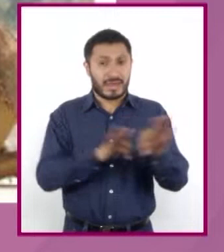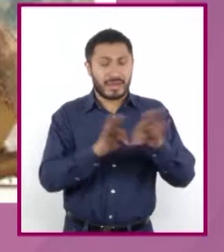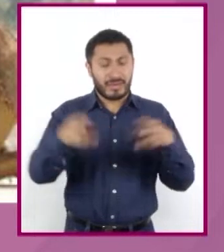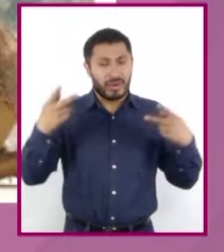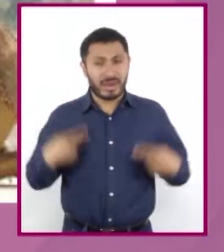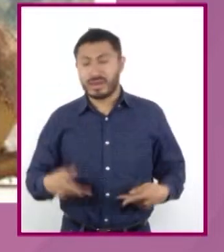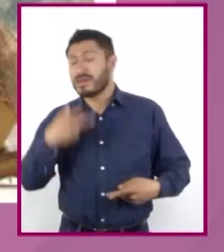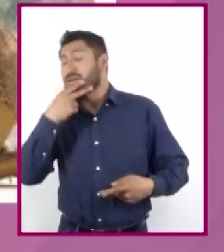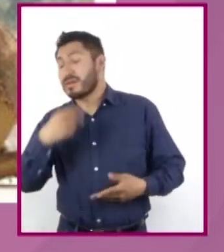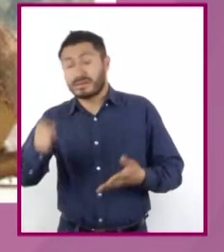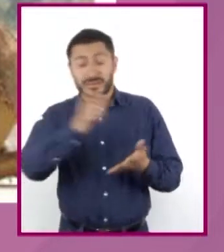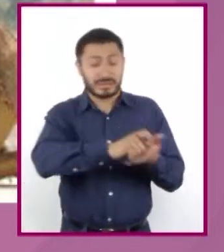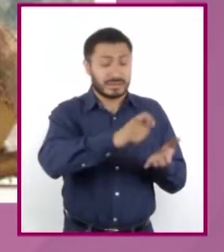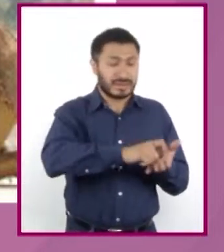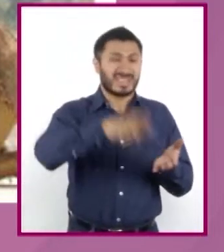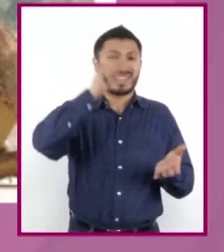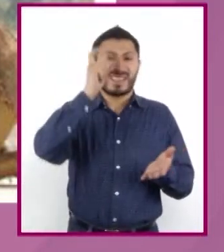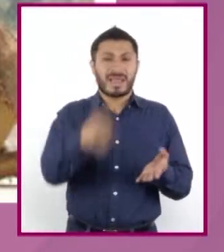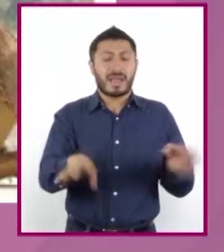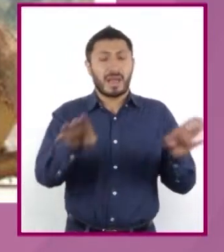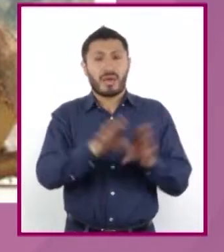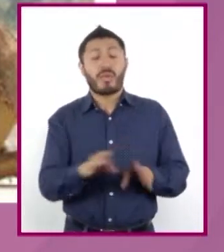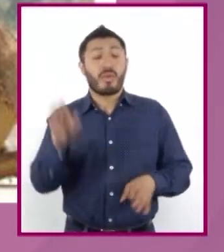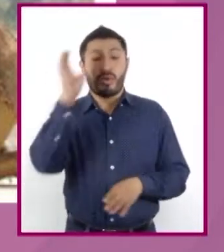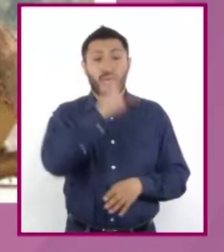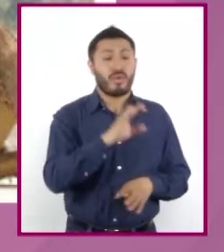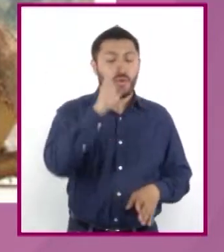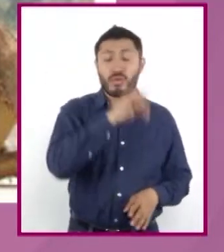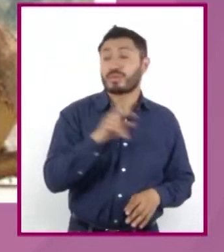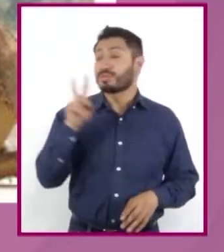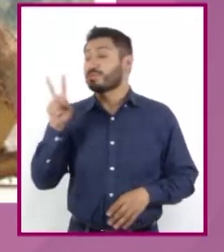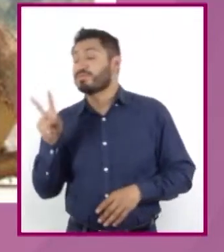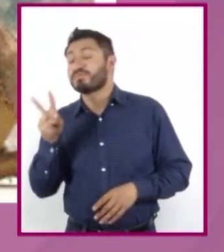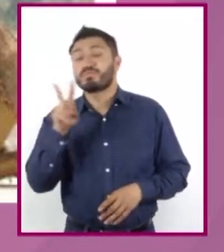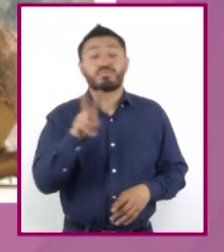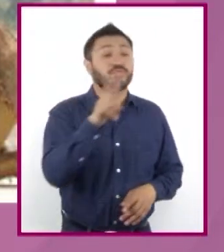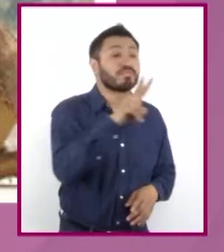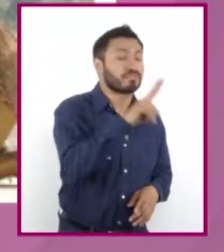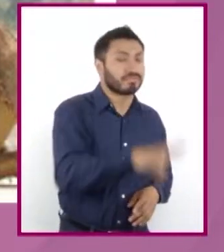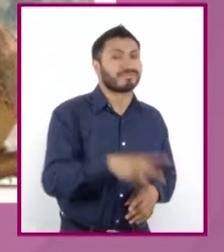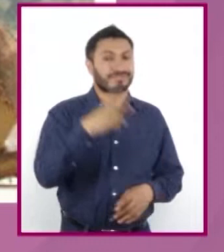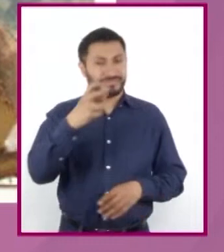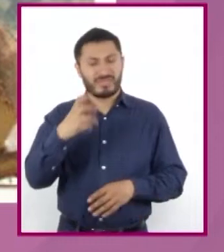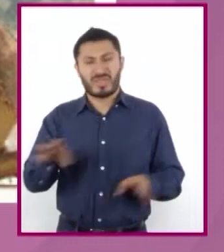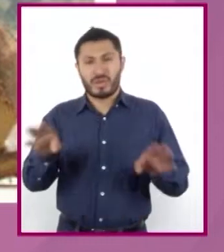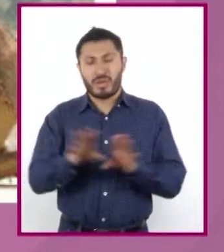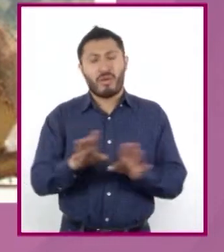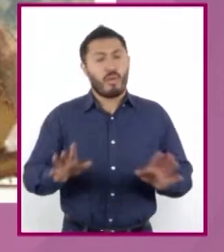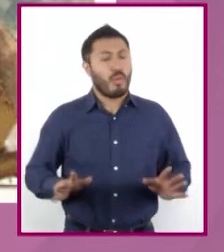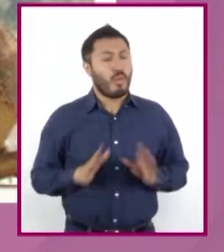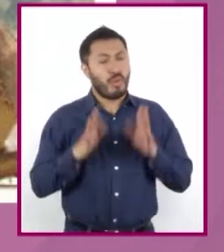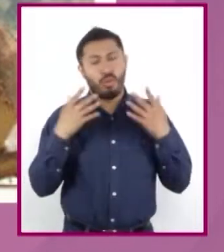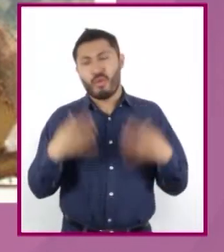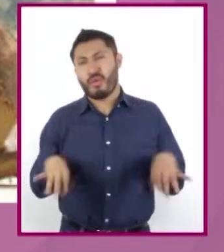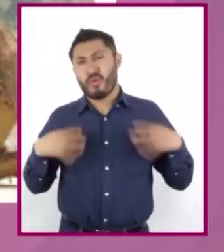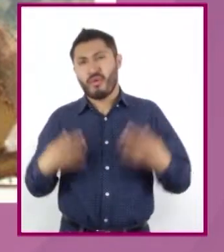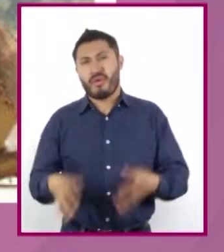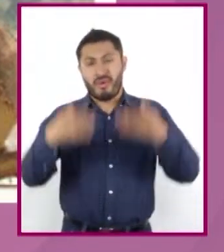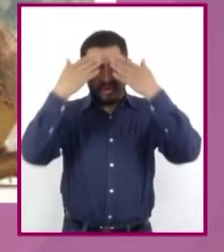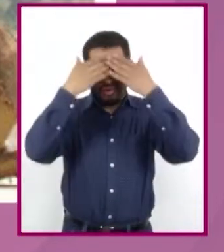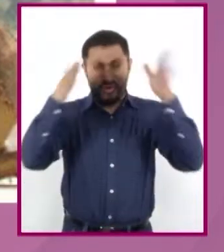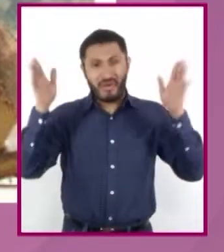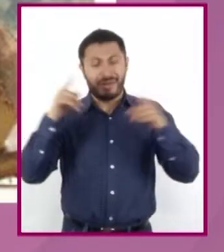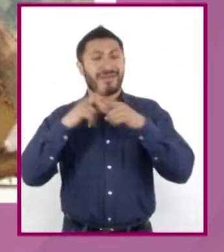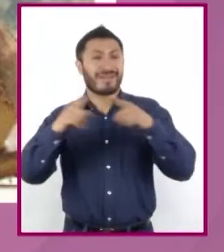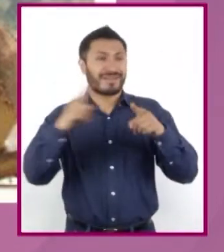exige una curiosidad hacia el conocimiento del otro, una disposición para el asombro, una apertura a lo diferente